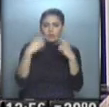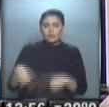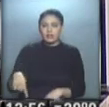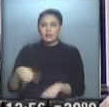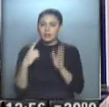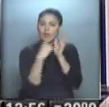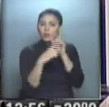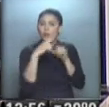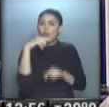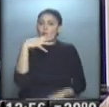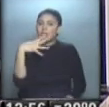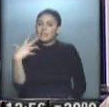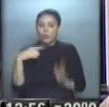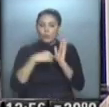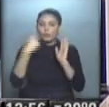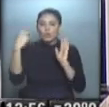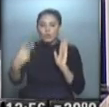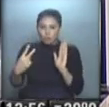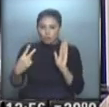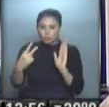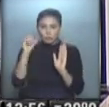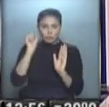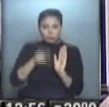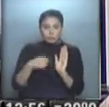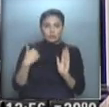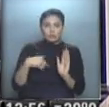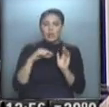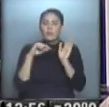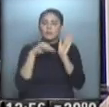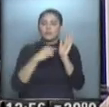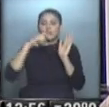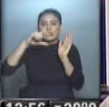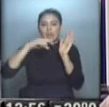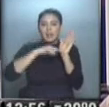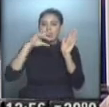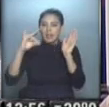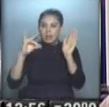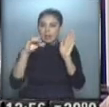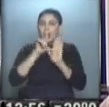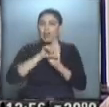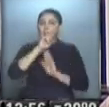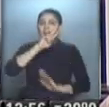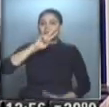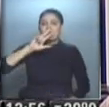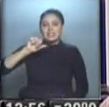artículo 45.2, orden local, incisos C y D de la ley